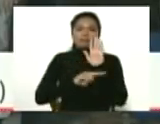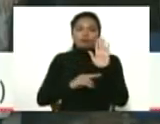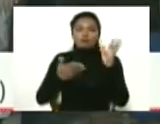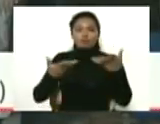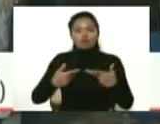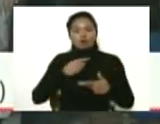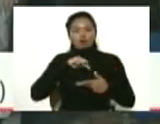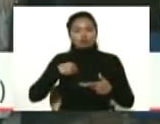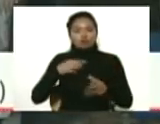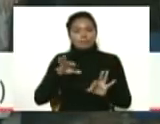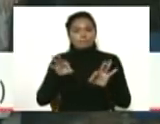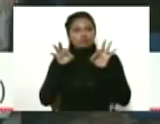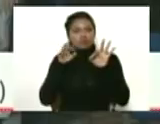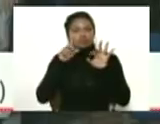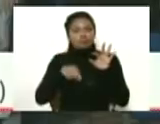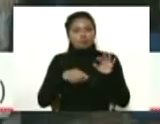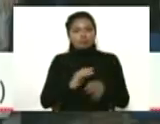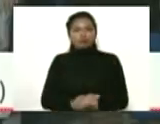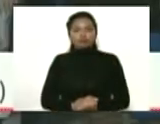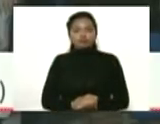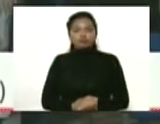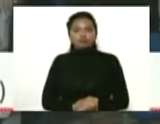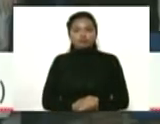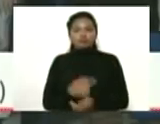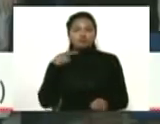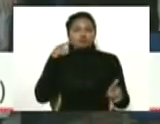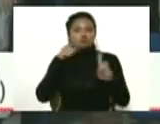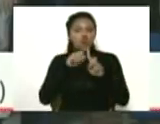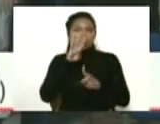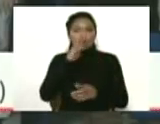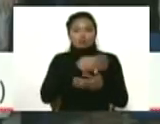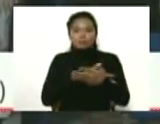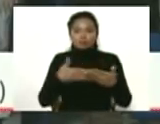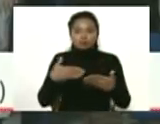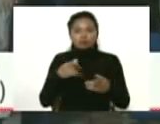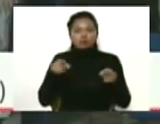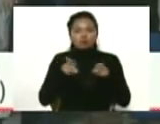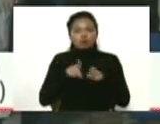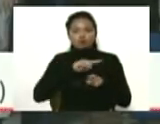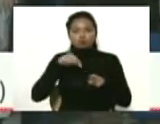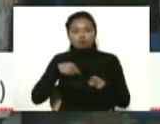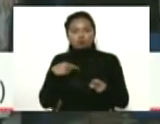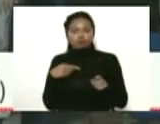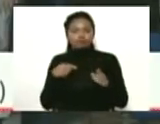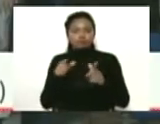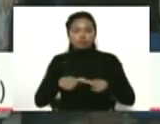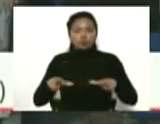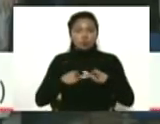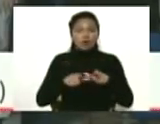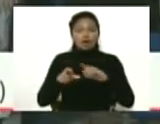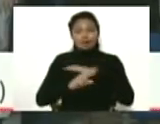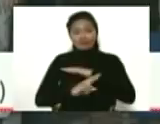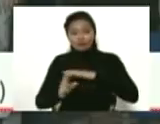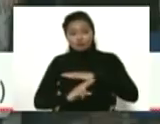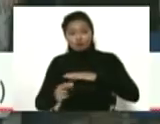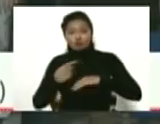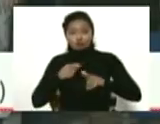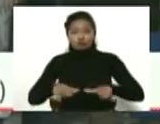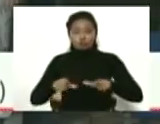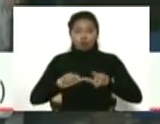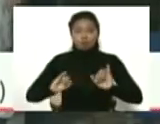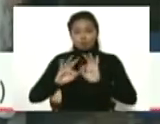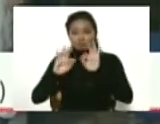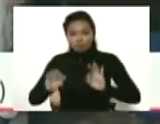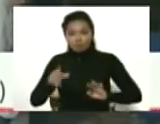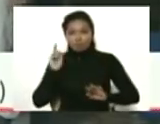dado y especialmente lo que es rumbo a los 4 millones. Nosotros aquí como región tenemos un parte en este